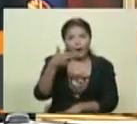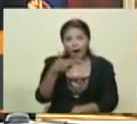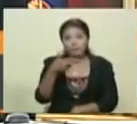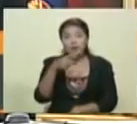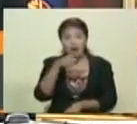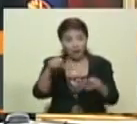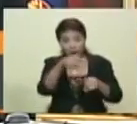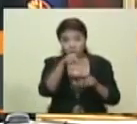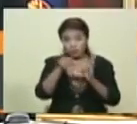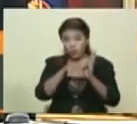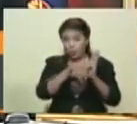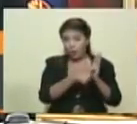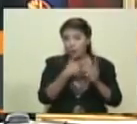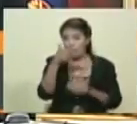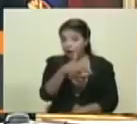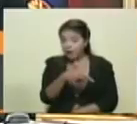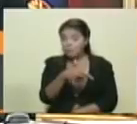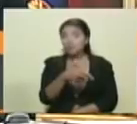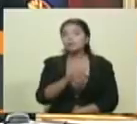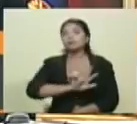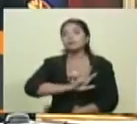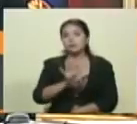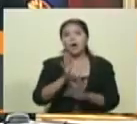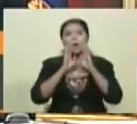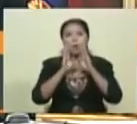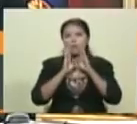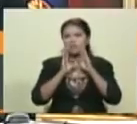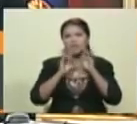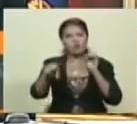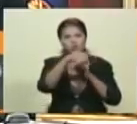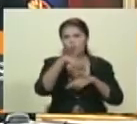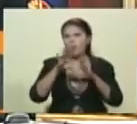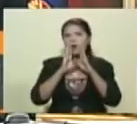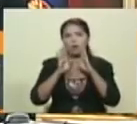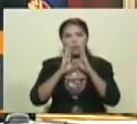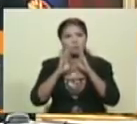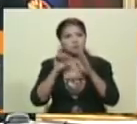robaron. Han confesado, todos han confesado.